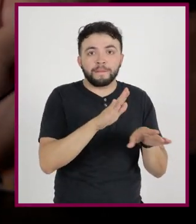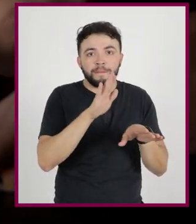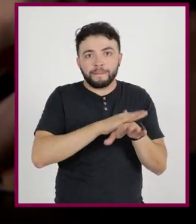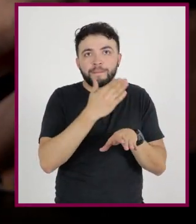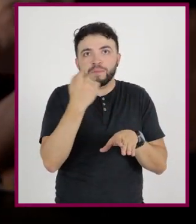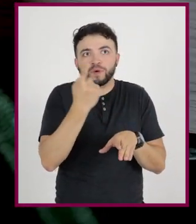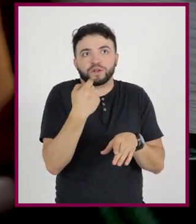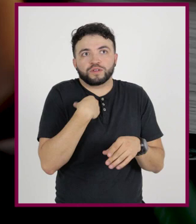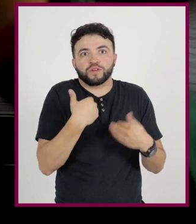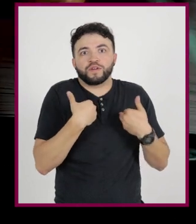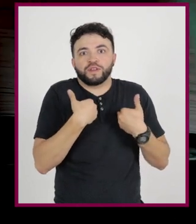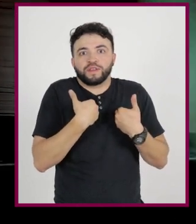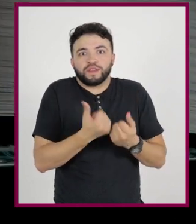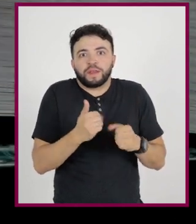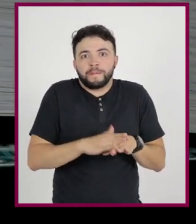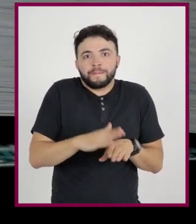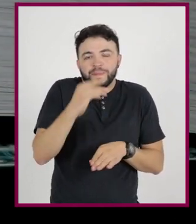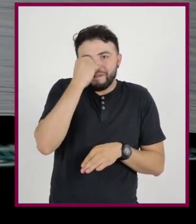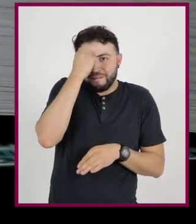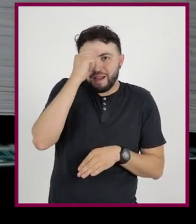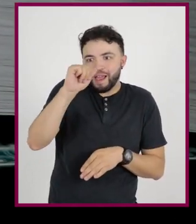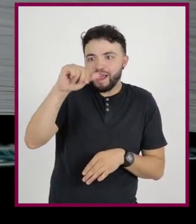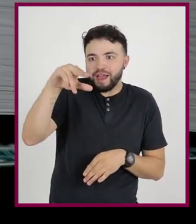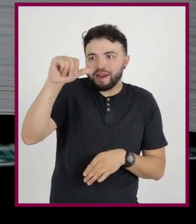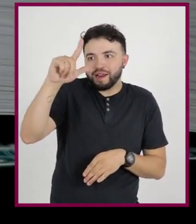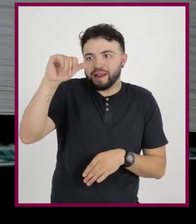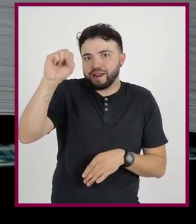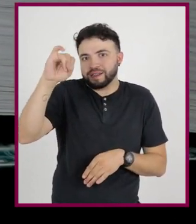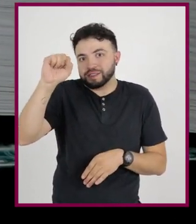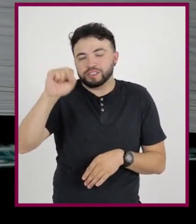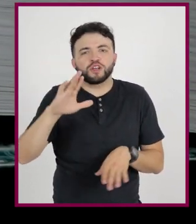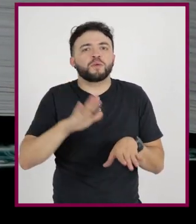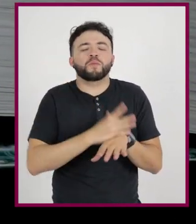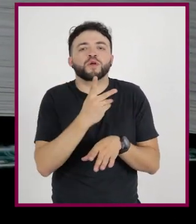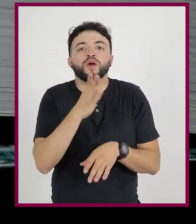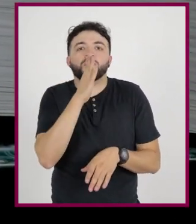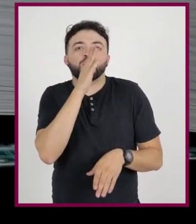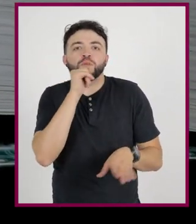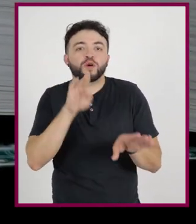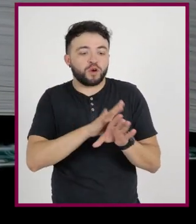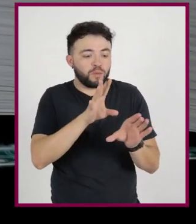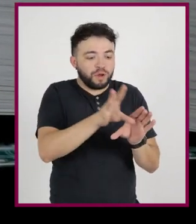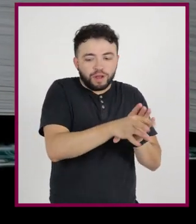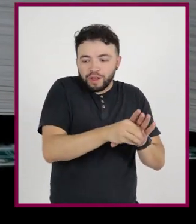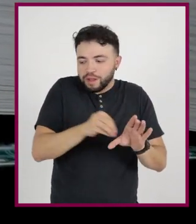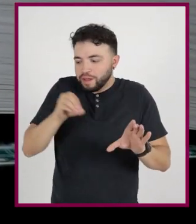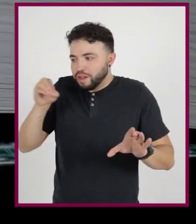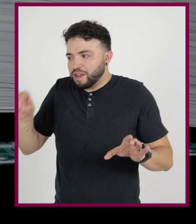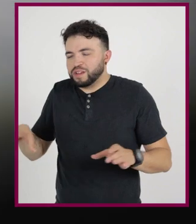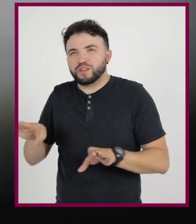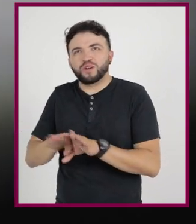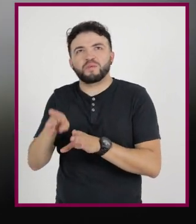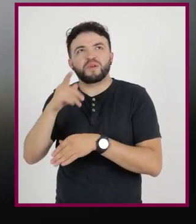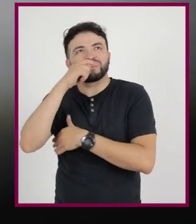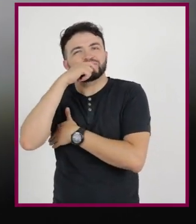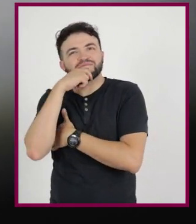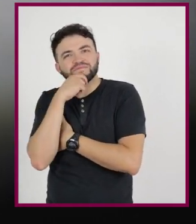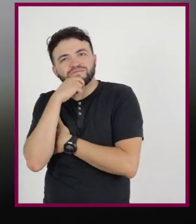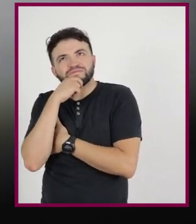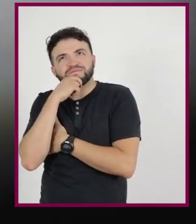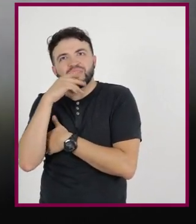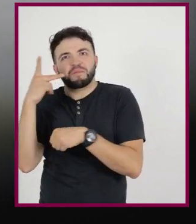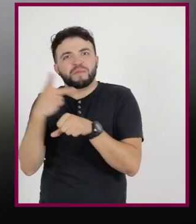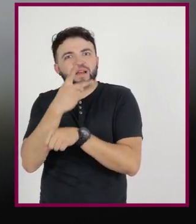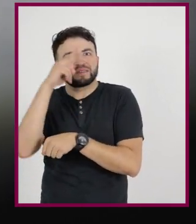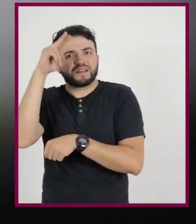los textos literarios, pues no podemos sacar lo que pertenece a la ficción y tratar de analizarlos con ojos de la